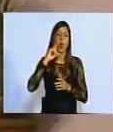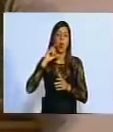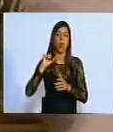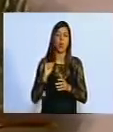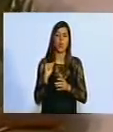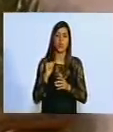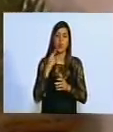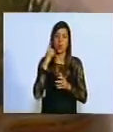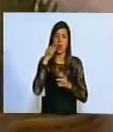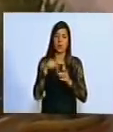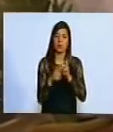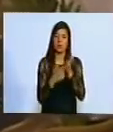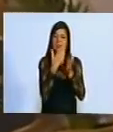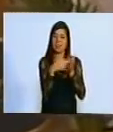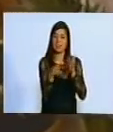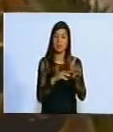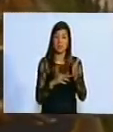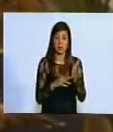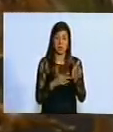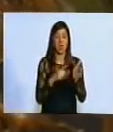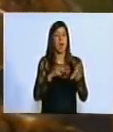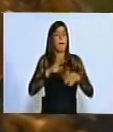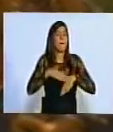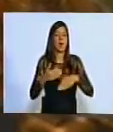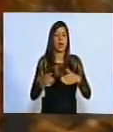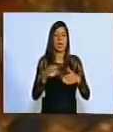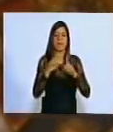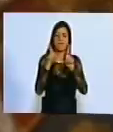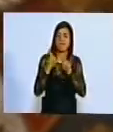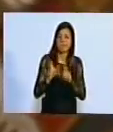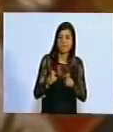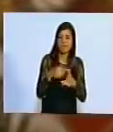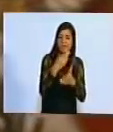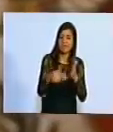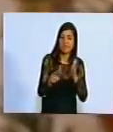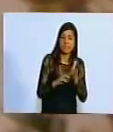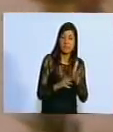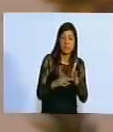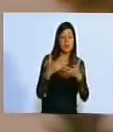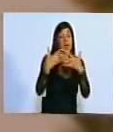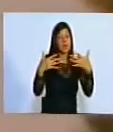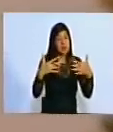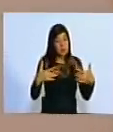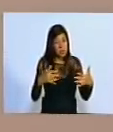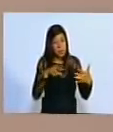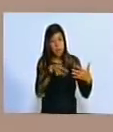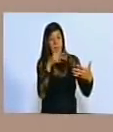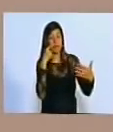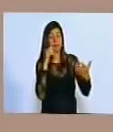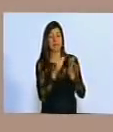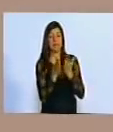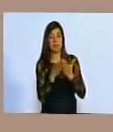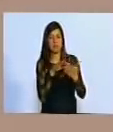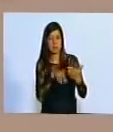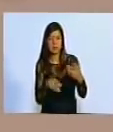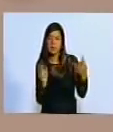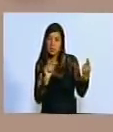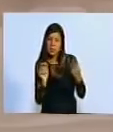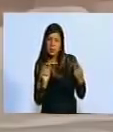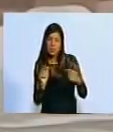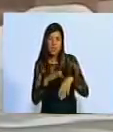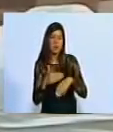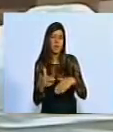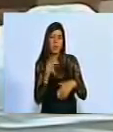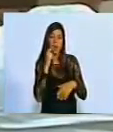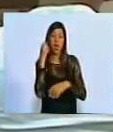del Libertador? Y los argumentos. Sería bueno revisar los documentos y ver el debate para ver los argumentos que